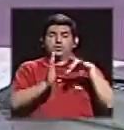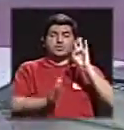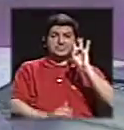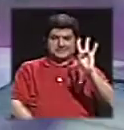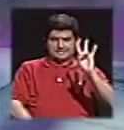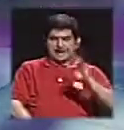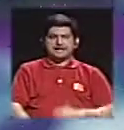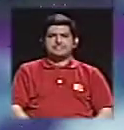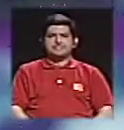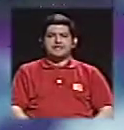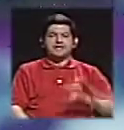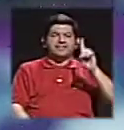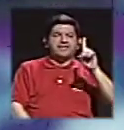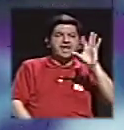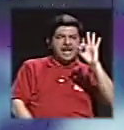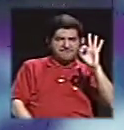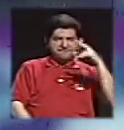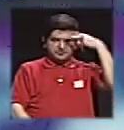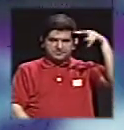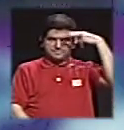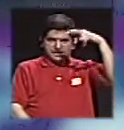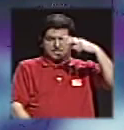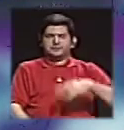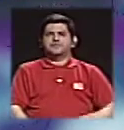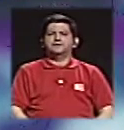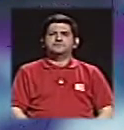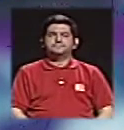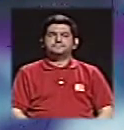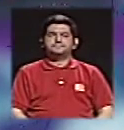2007, en el Distrito Federal de México,